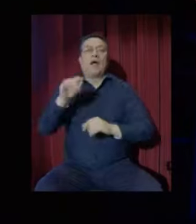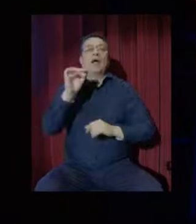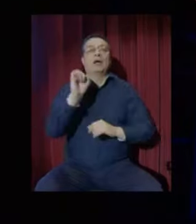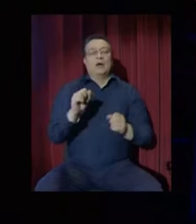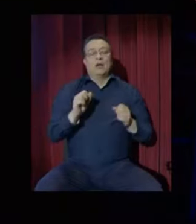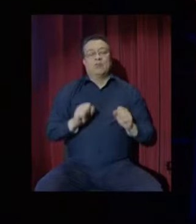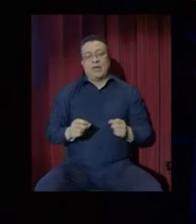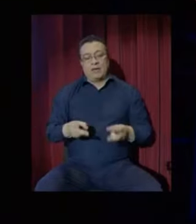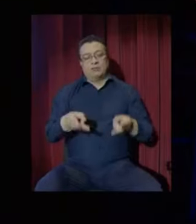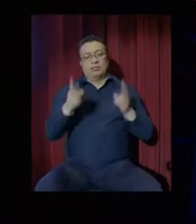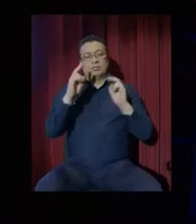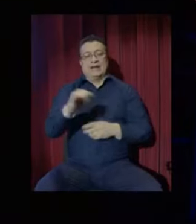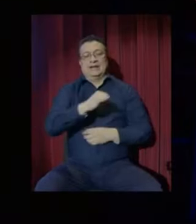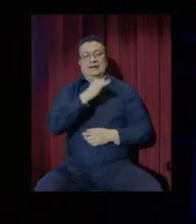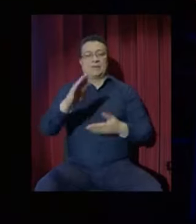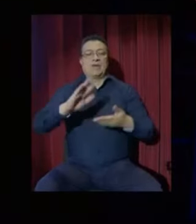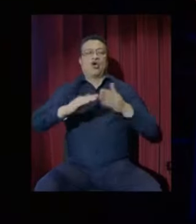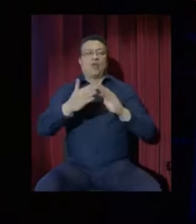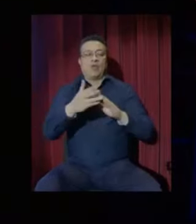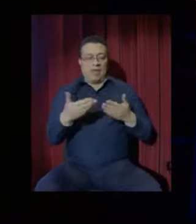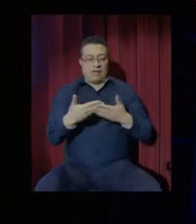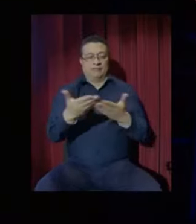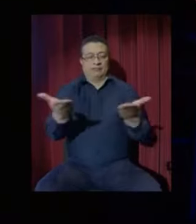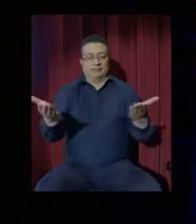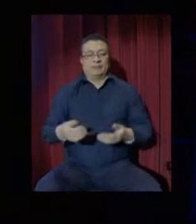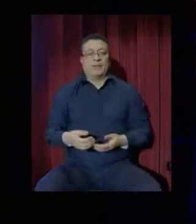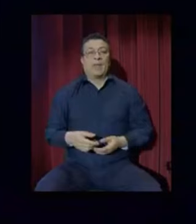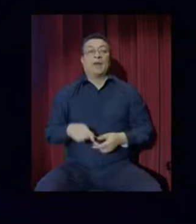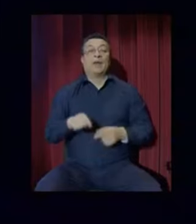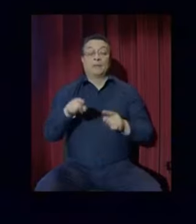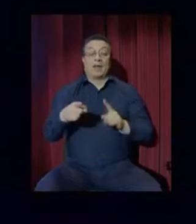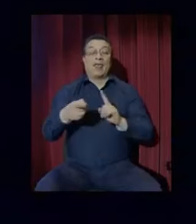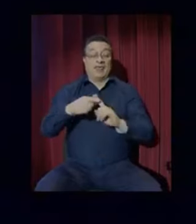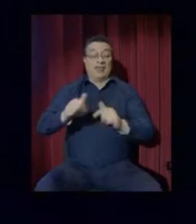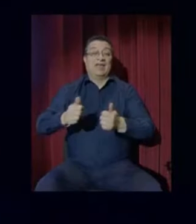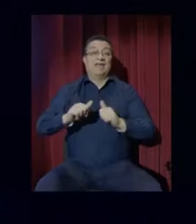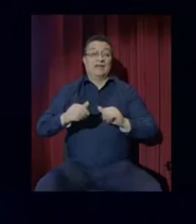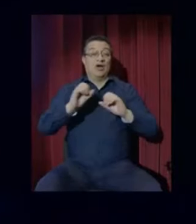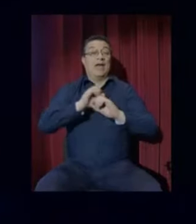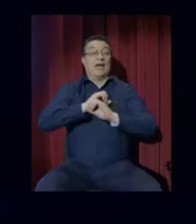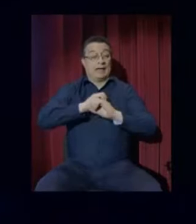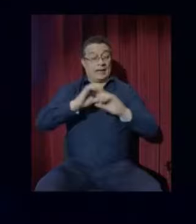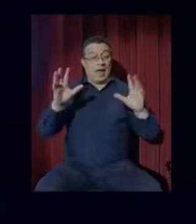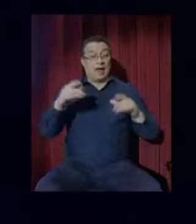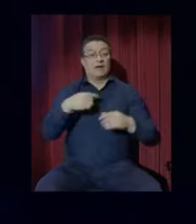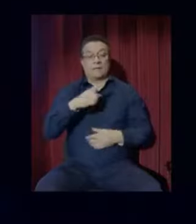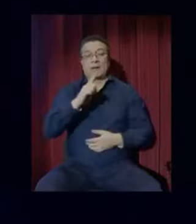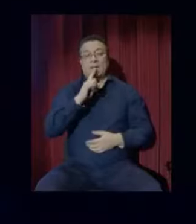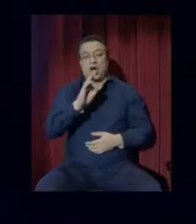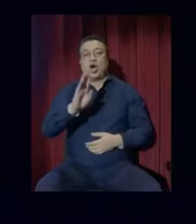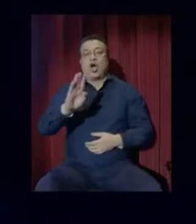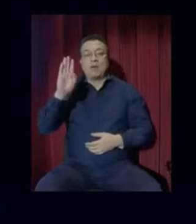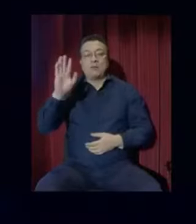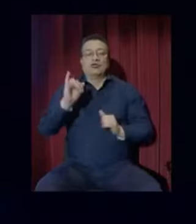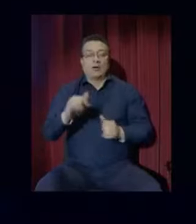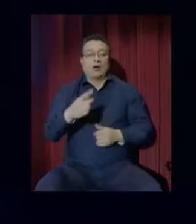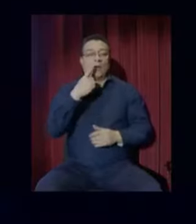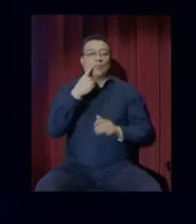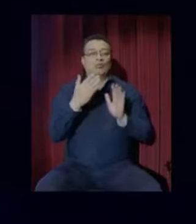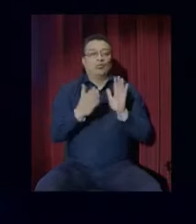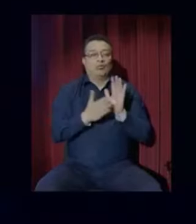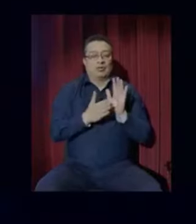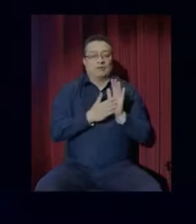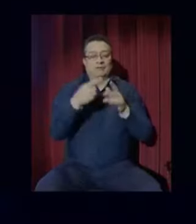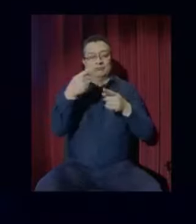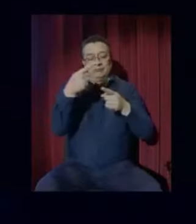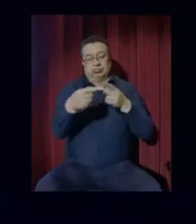disponerlo siempre a la comunidad Así que con un desafío claro con un compromiso que ha quedado en evidencia con cada